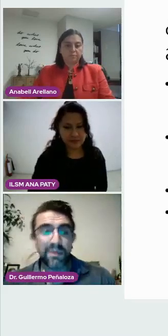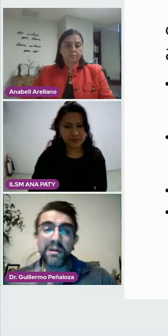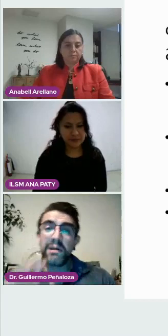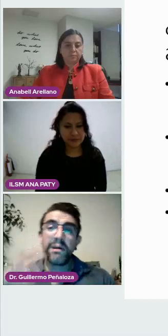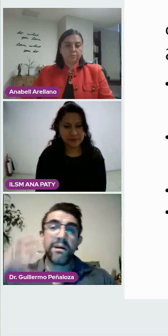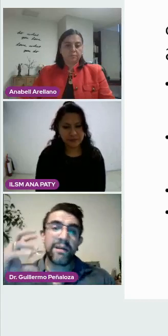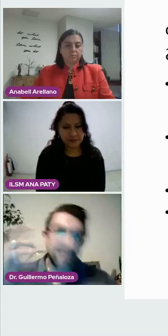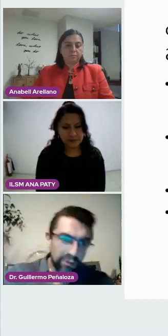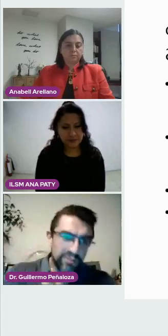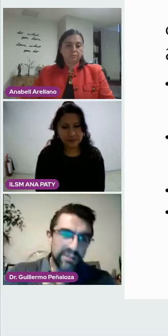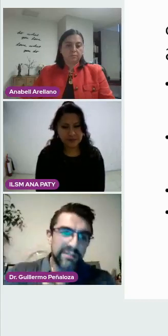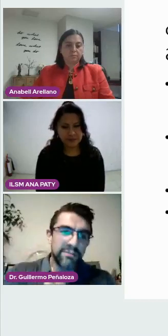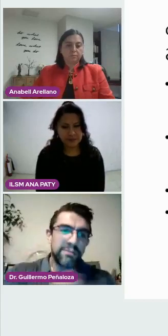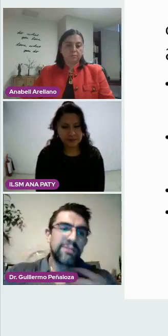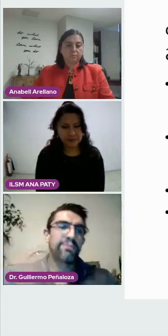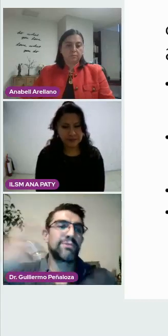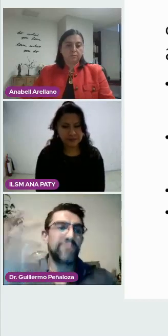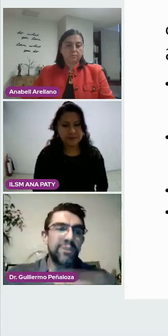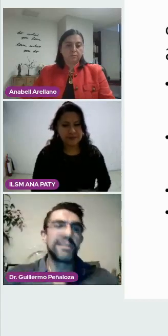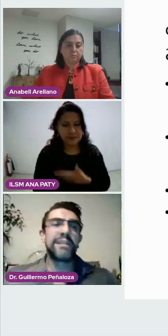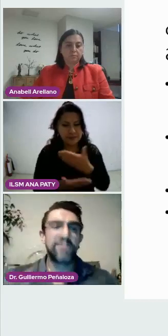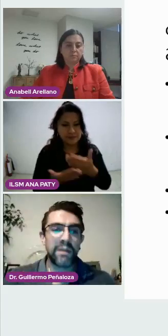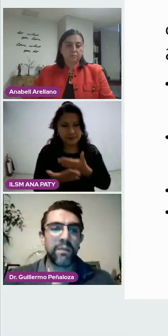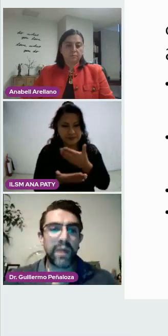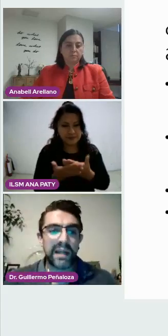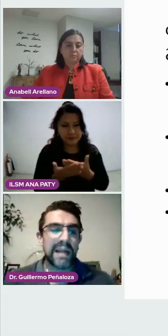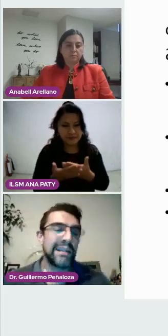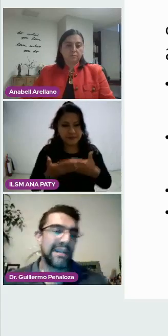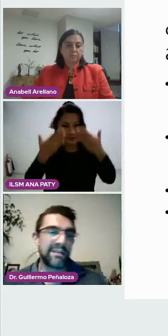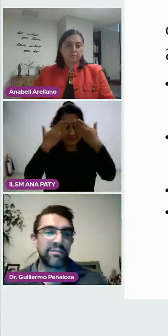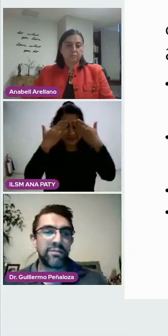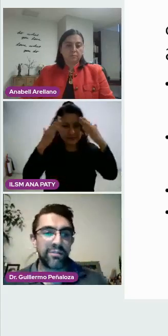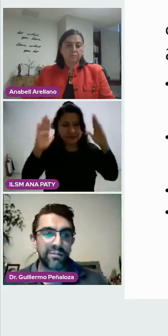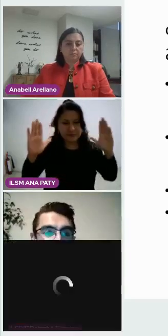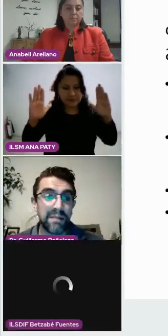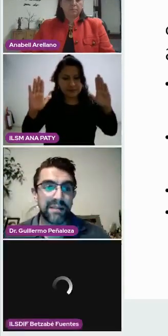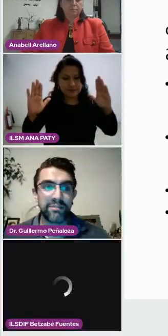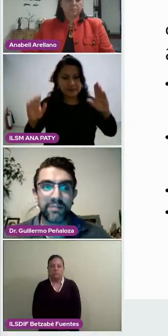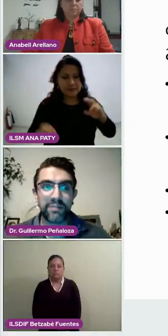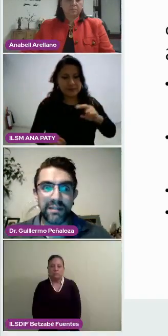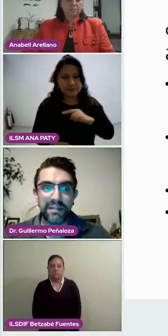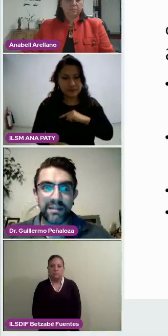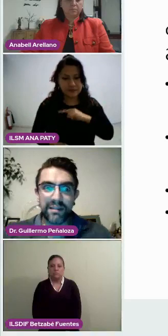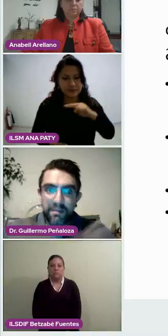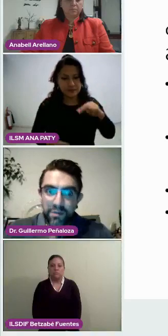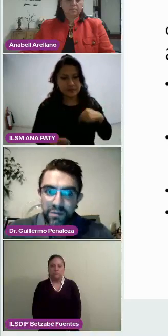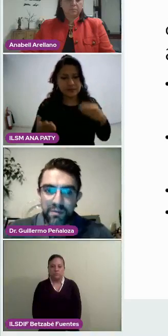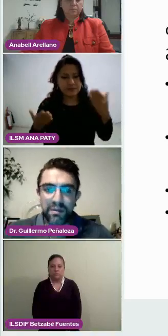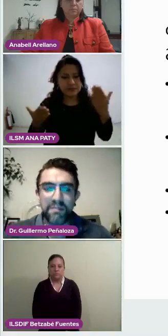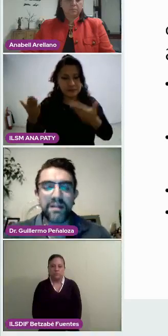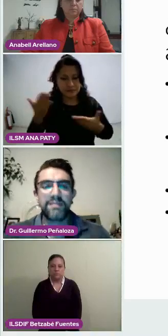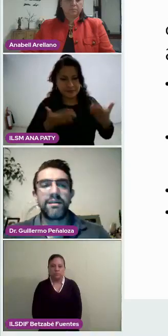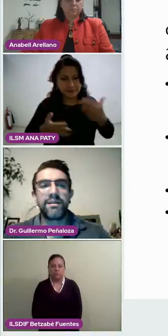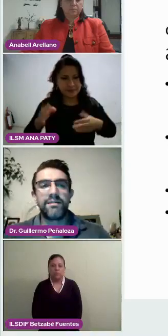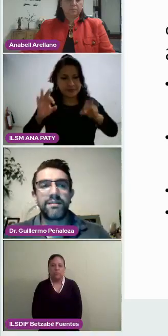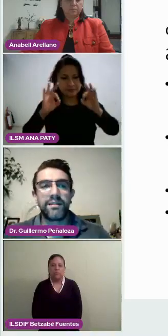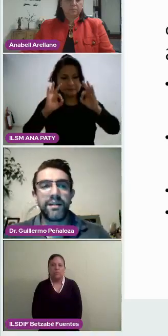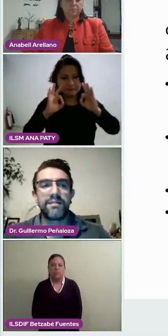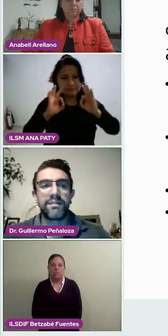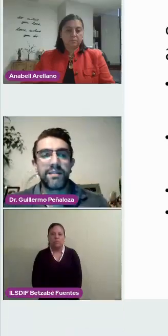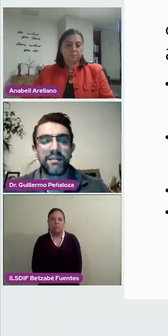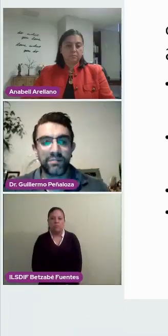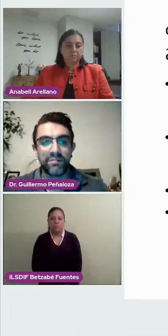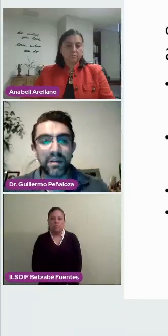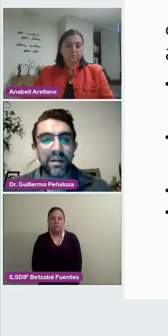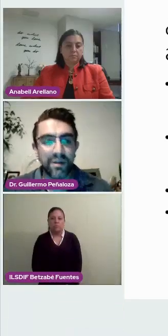el tiempo, justo en ese momento pues no tienen una buena interacción con los demás, ¿no? Les genera mucho problema generar